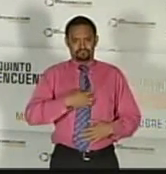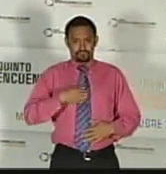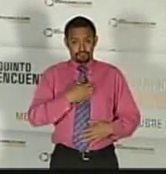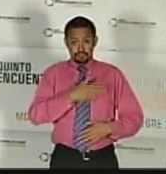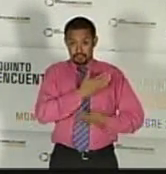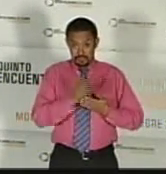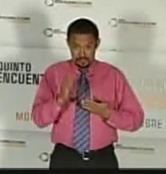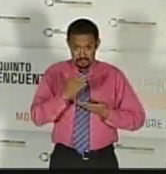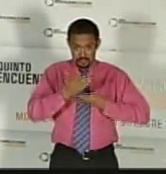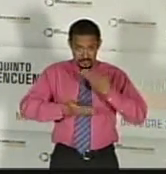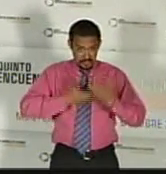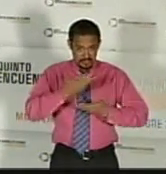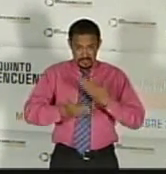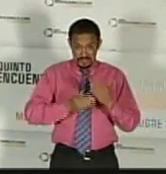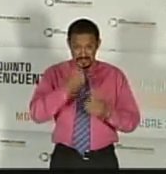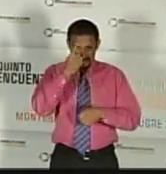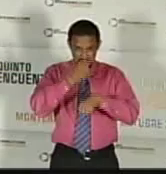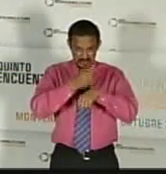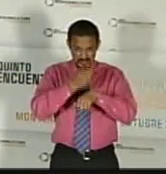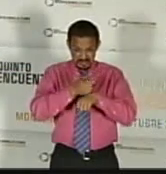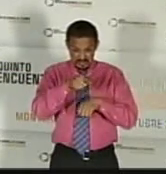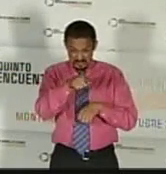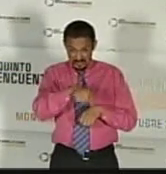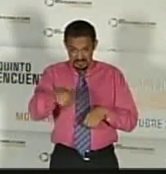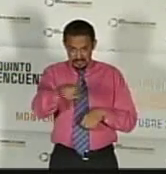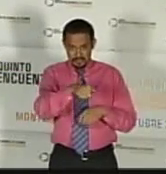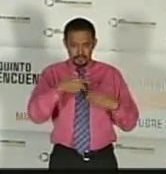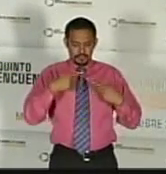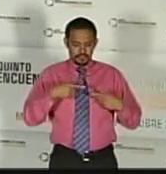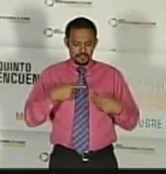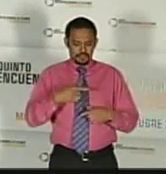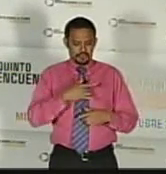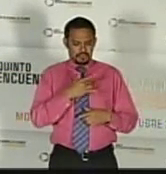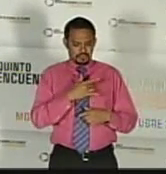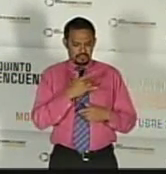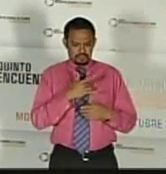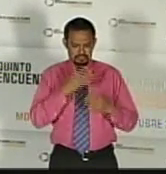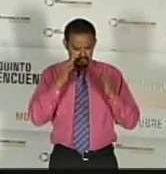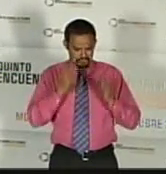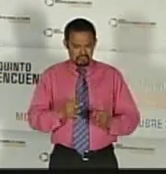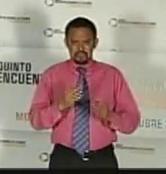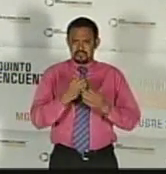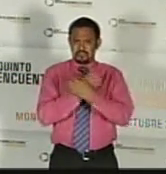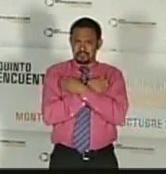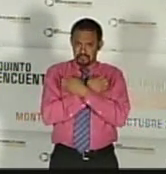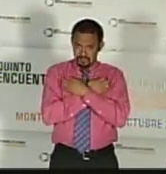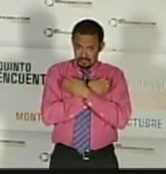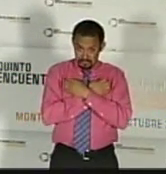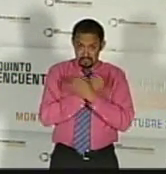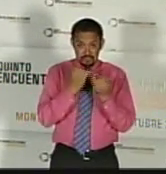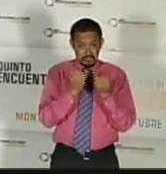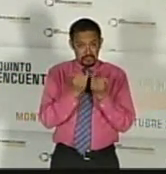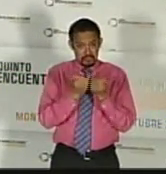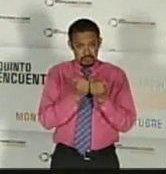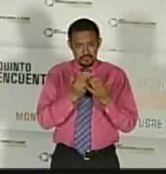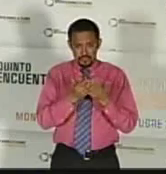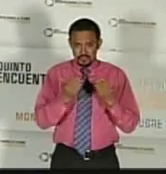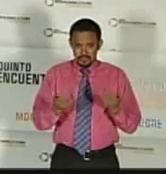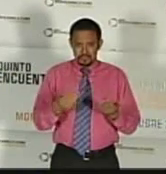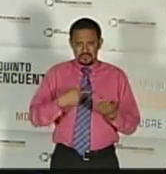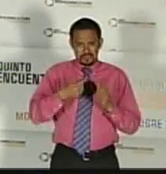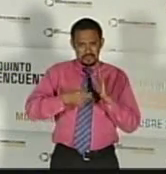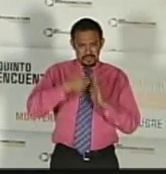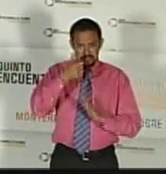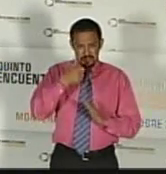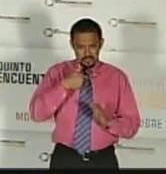servicio. Entonces, esa fue la primera pista de la persona que se autorrealiza en educación, es descubrir la vocación. Y cuando yo por primera vez fui